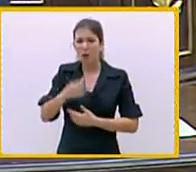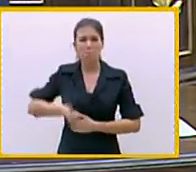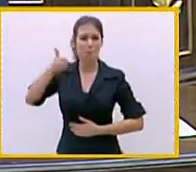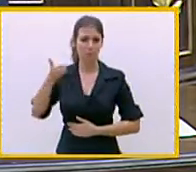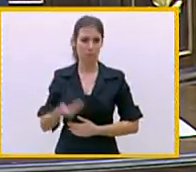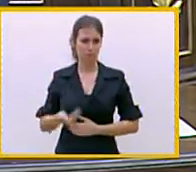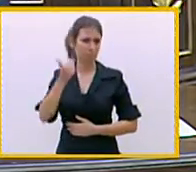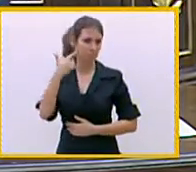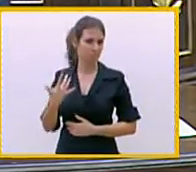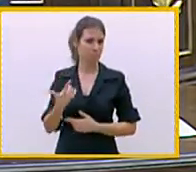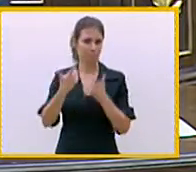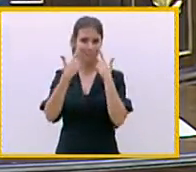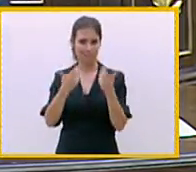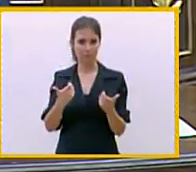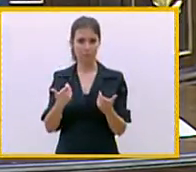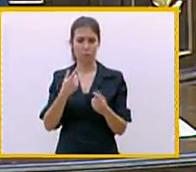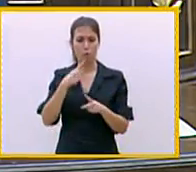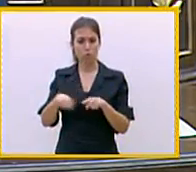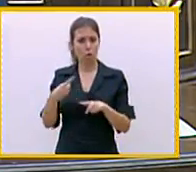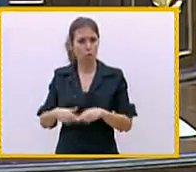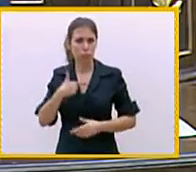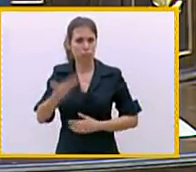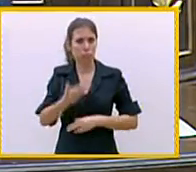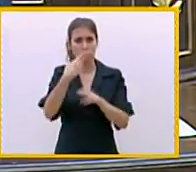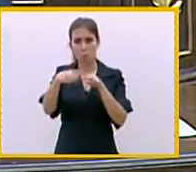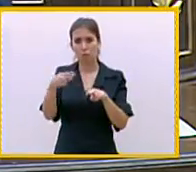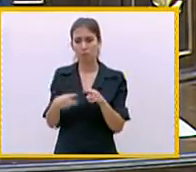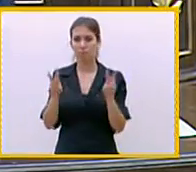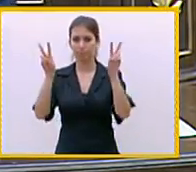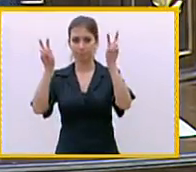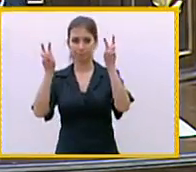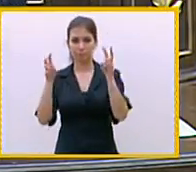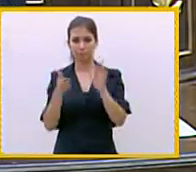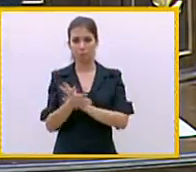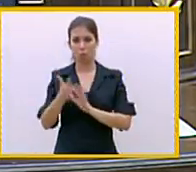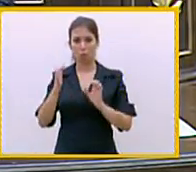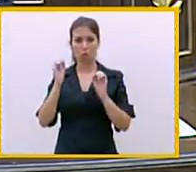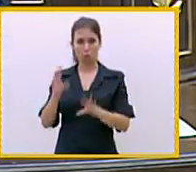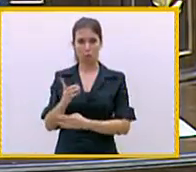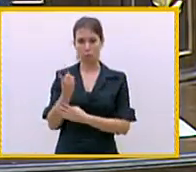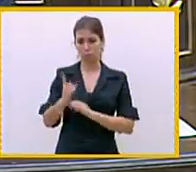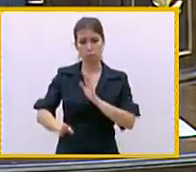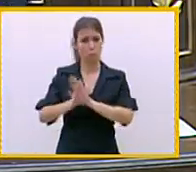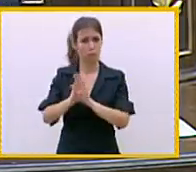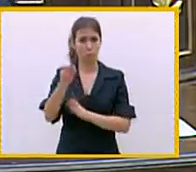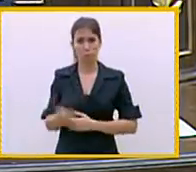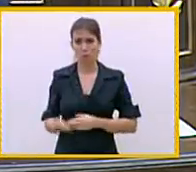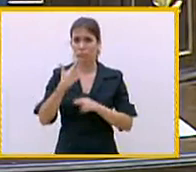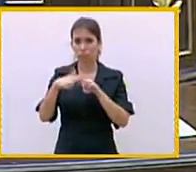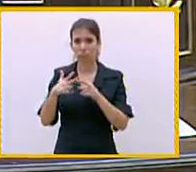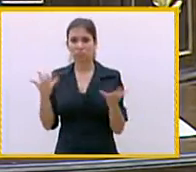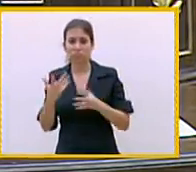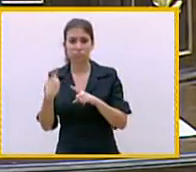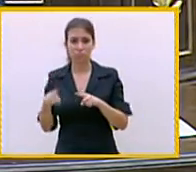Y las urgencias políticas no deberían llevar a nadie a desdeñarlo, porque seguirán teniendo sentido después de